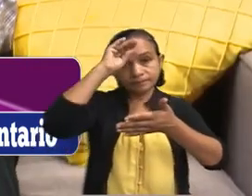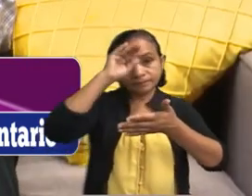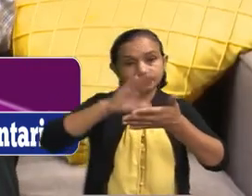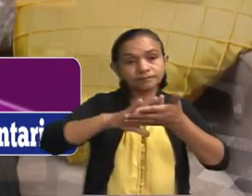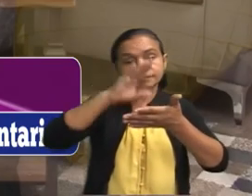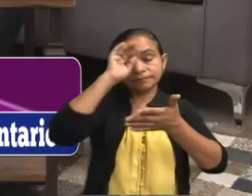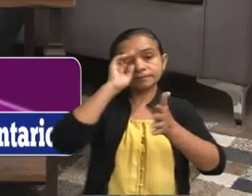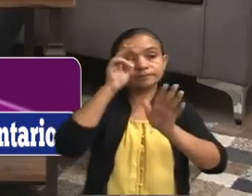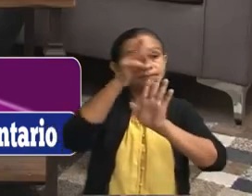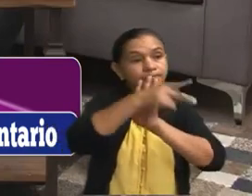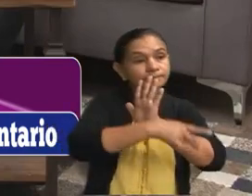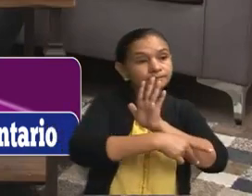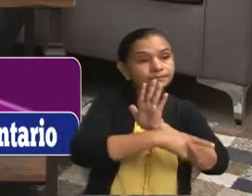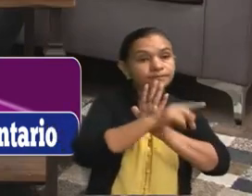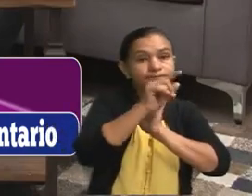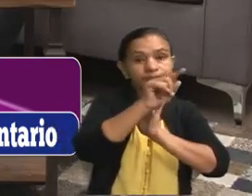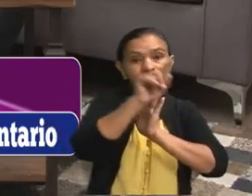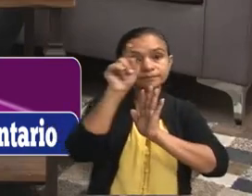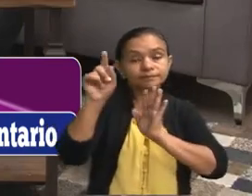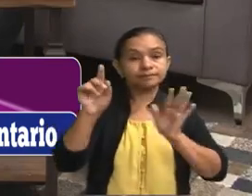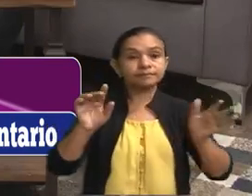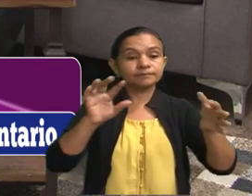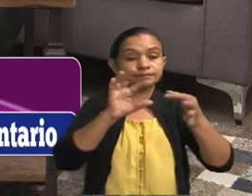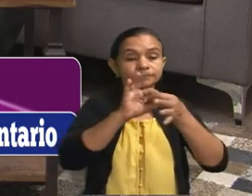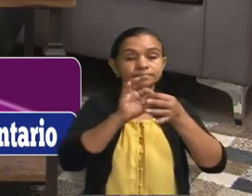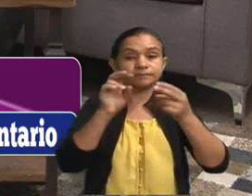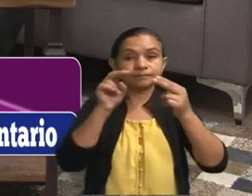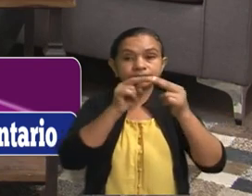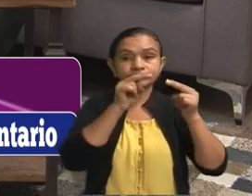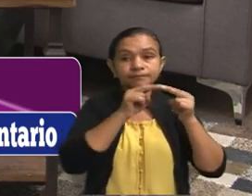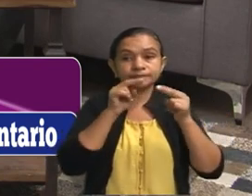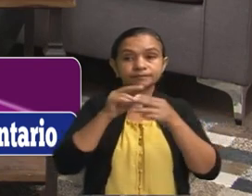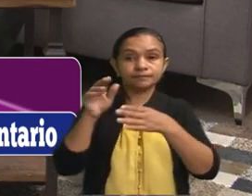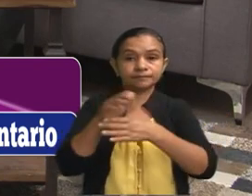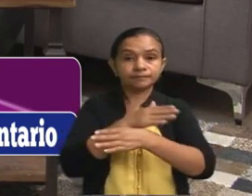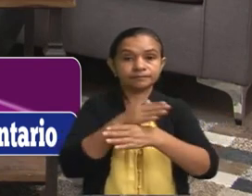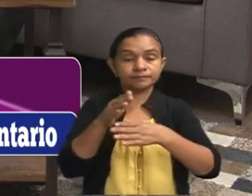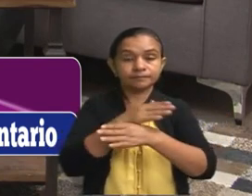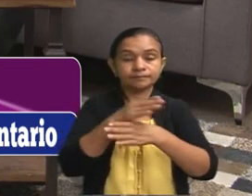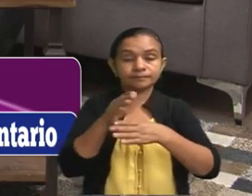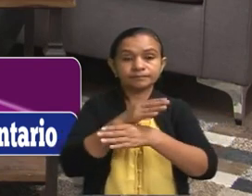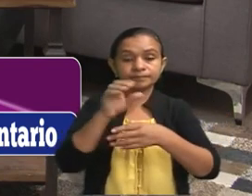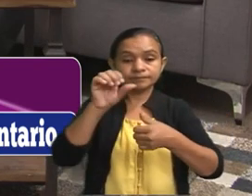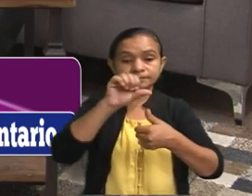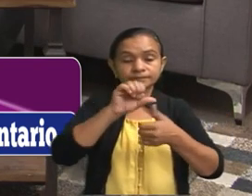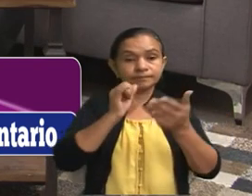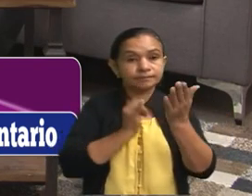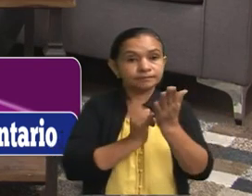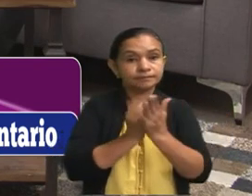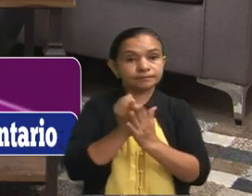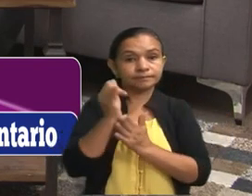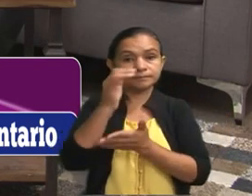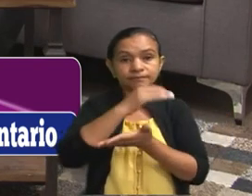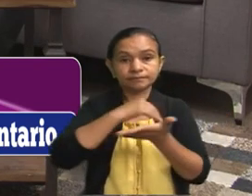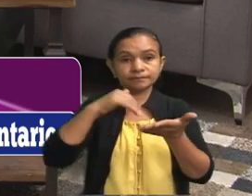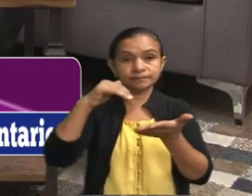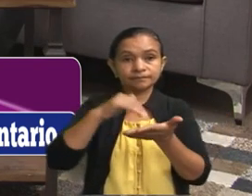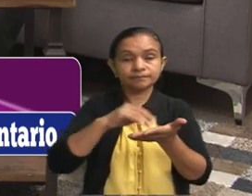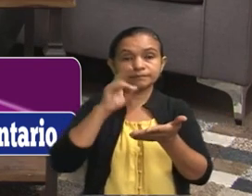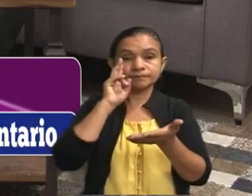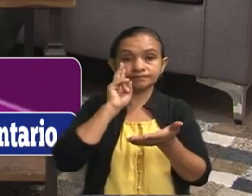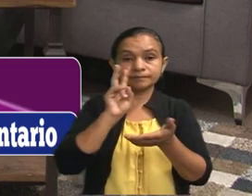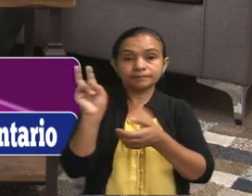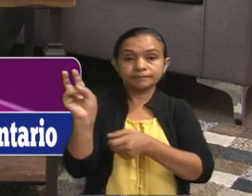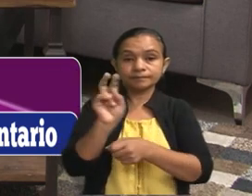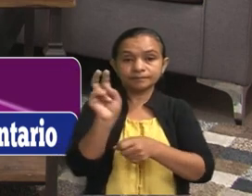varios países. Se han hecho alianzas con distintos centros de investigación y centros que tienen que ver con la